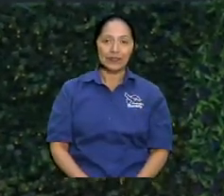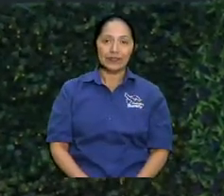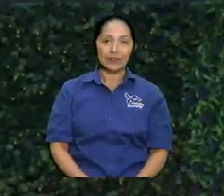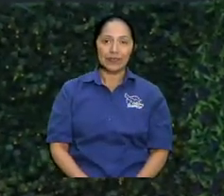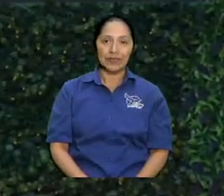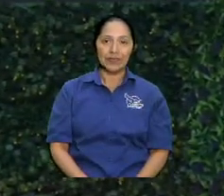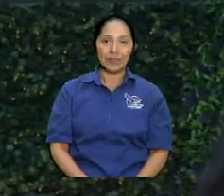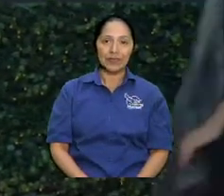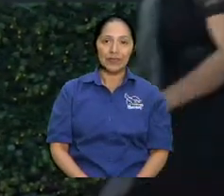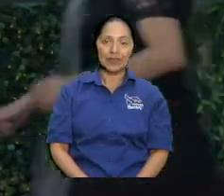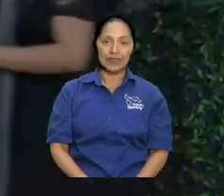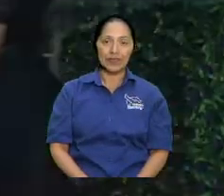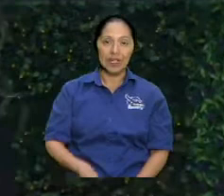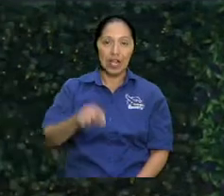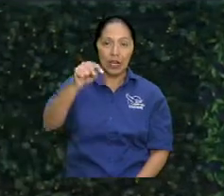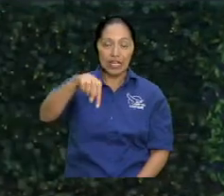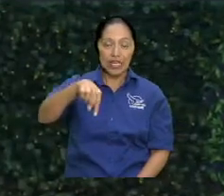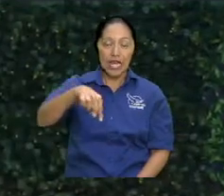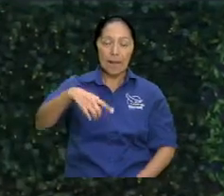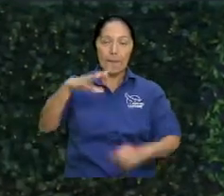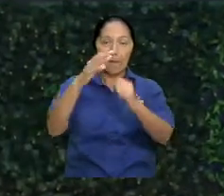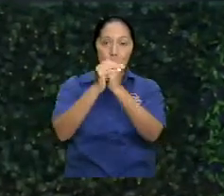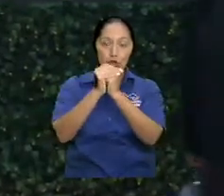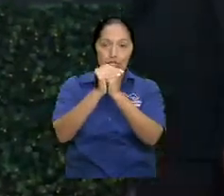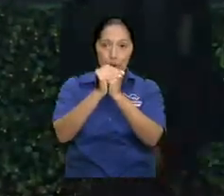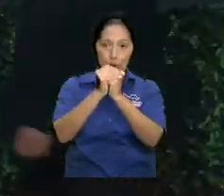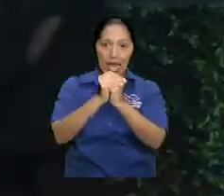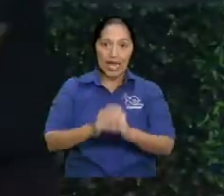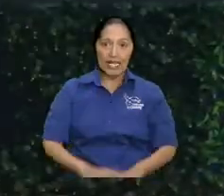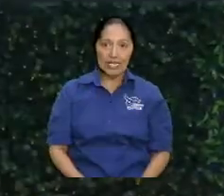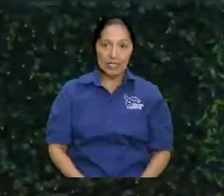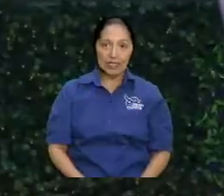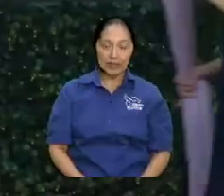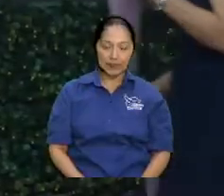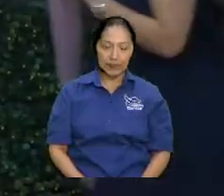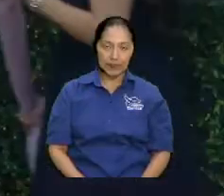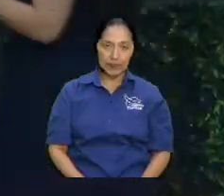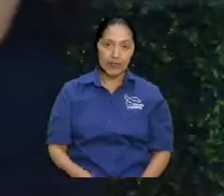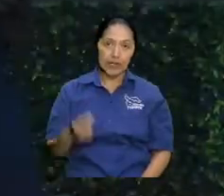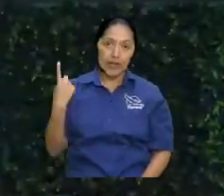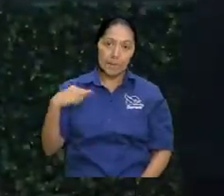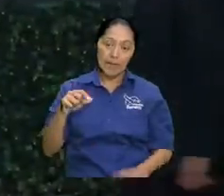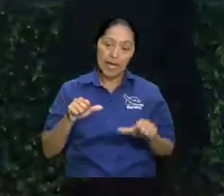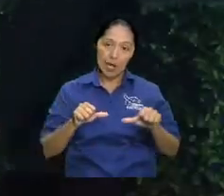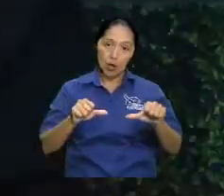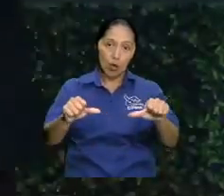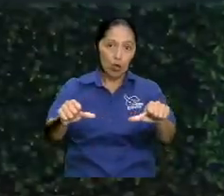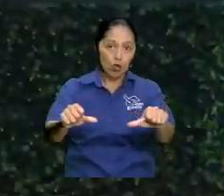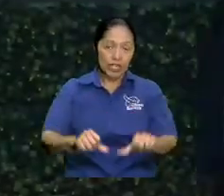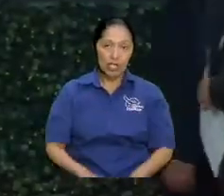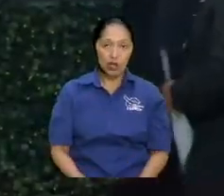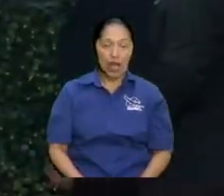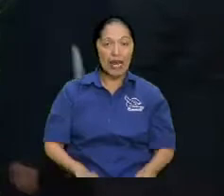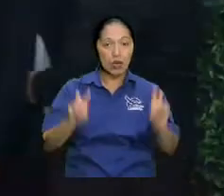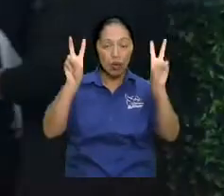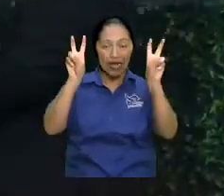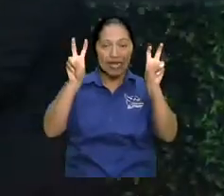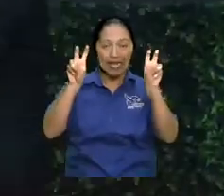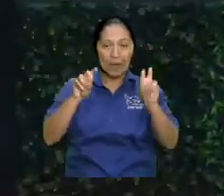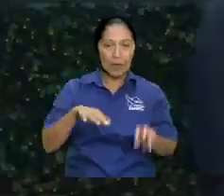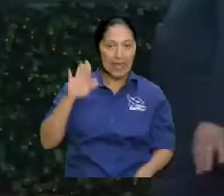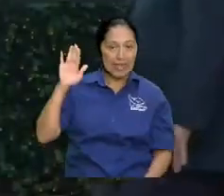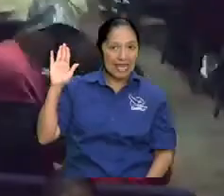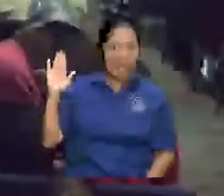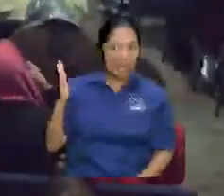Bueno, hagamos una oración y entramos en la continuación de unos pensamientos que empezamos a